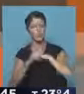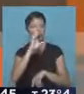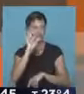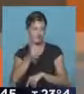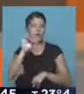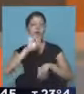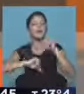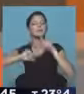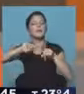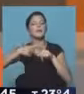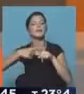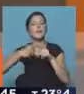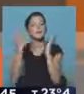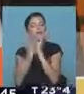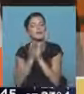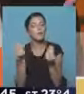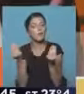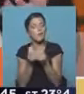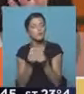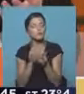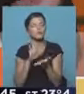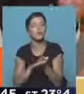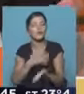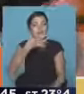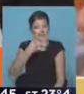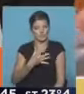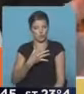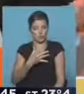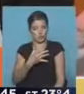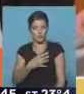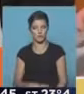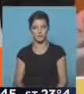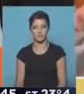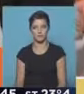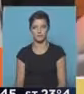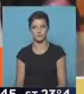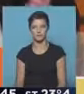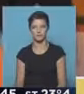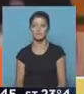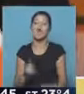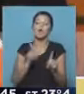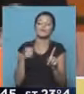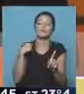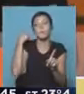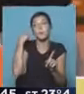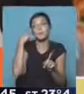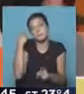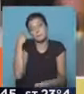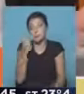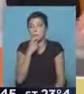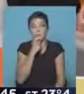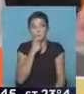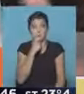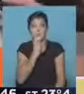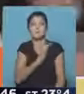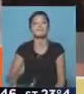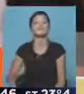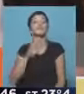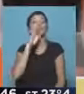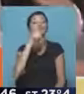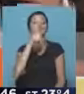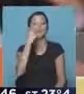proceso de toma de decisiones y no porque uno diga una mirada simplista a veces se suele pensar un presidente incluso un presidente estos niños como un tipo que